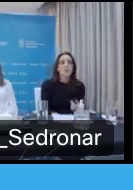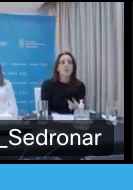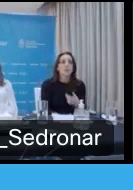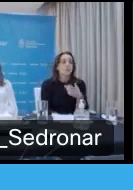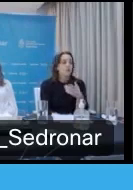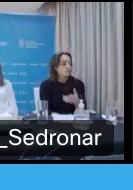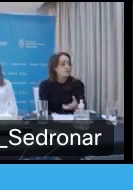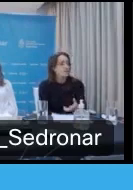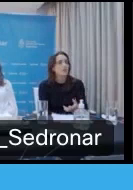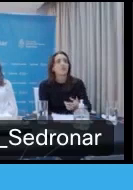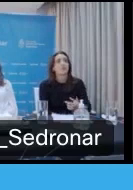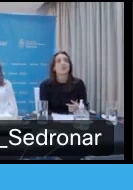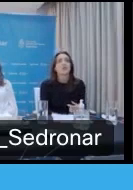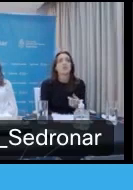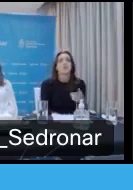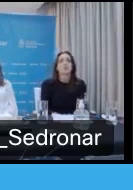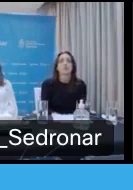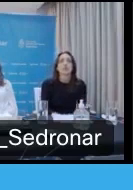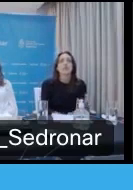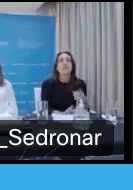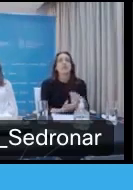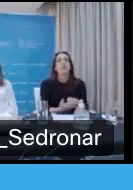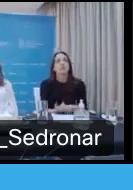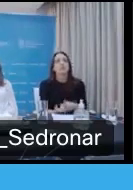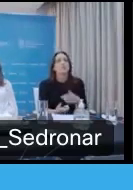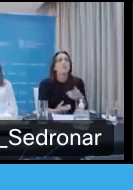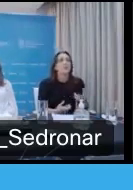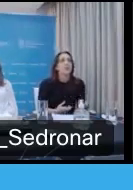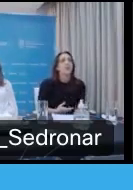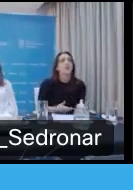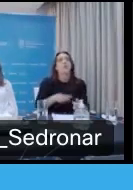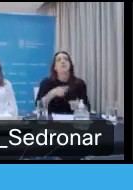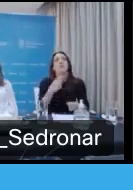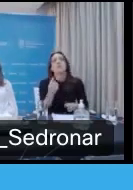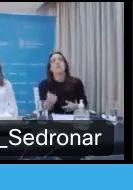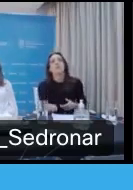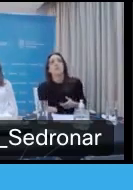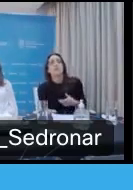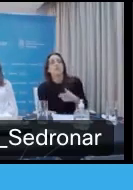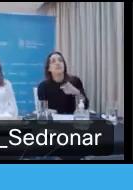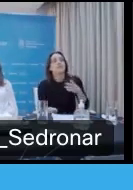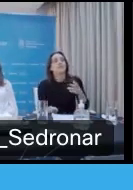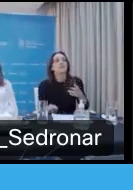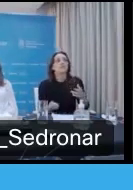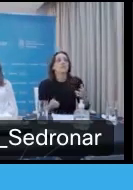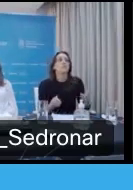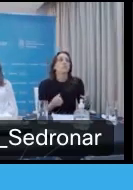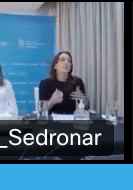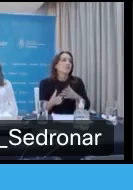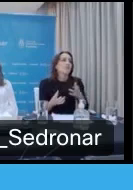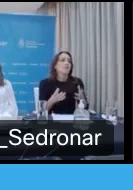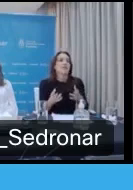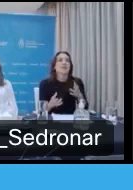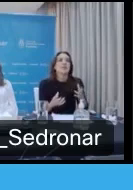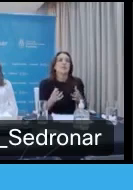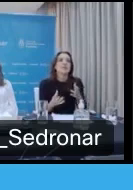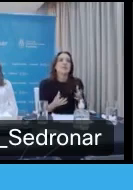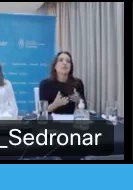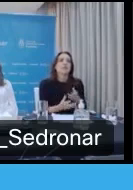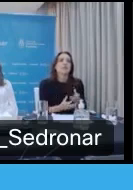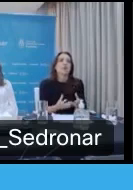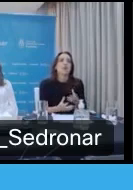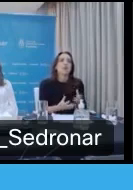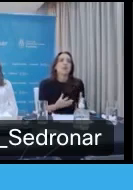y vuelven con ellos, si alguno se quedó en otro lugar, si alguno está en riesgo, ¿no? Si tomaron alcohol y si vuelven manejando, ¿no? Entonces hay